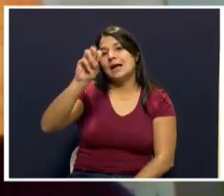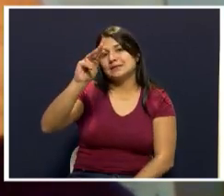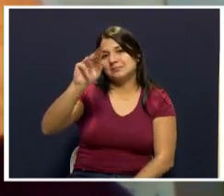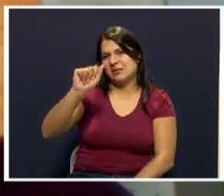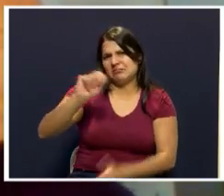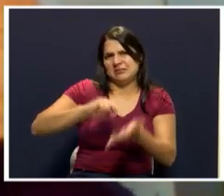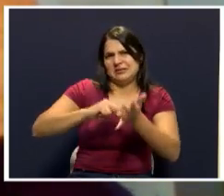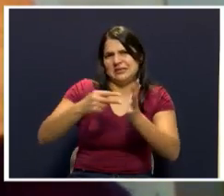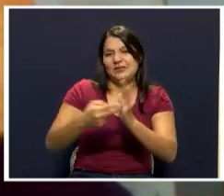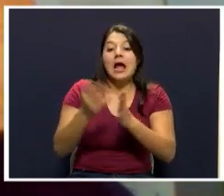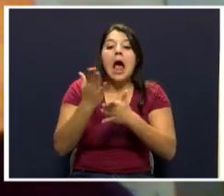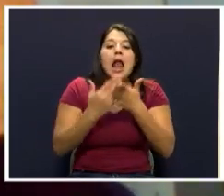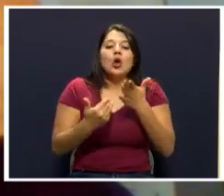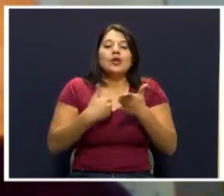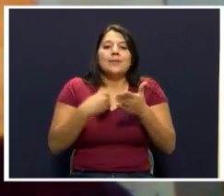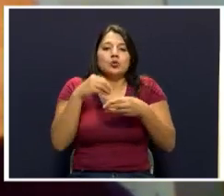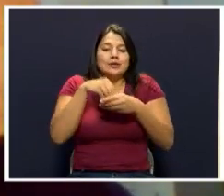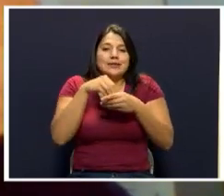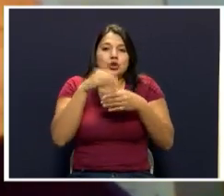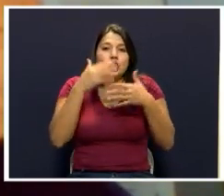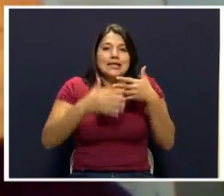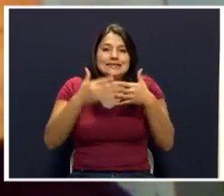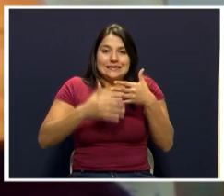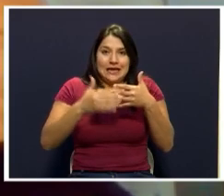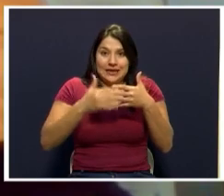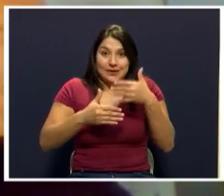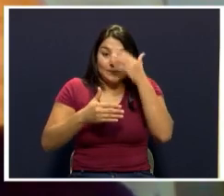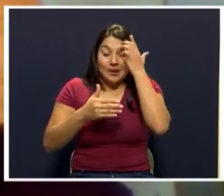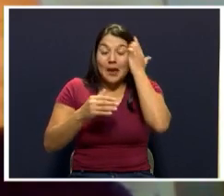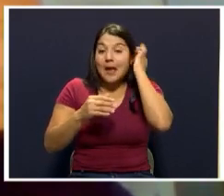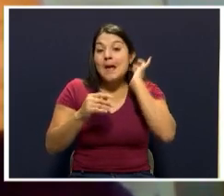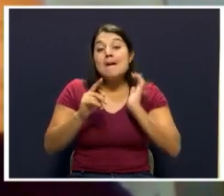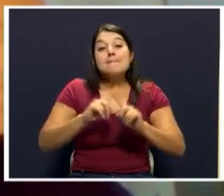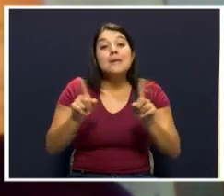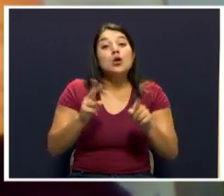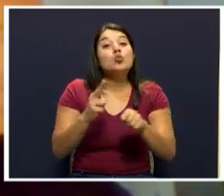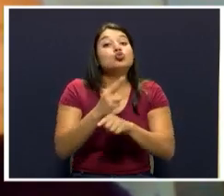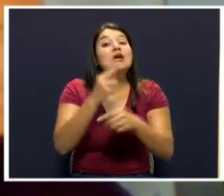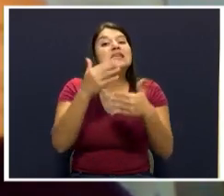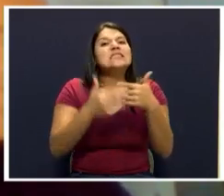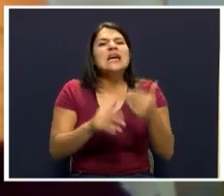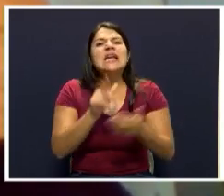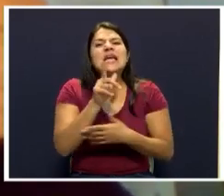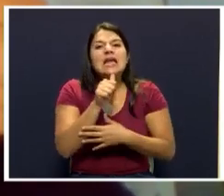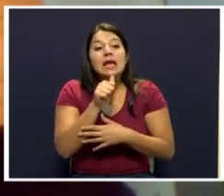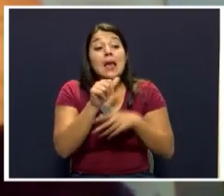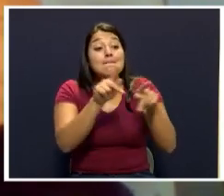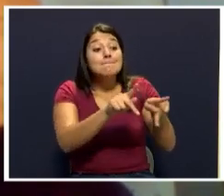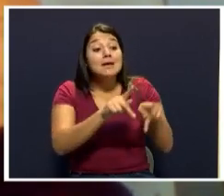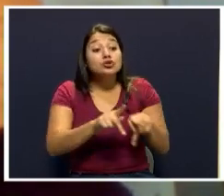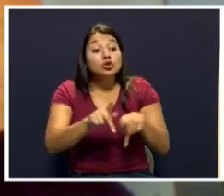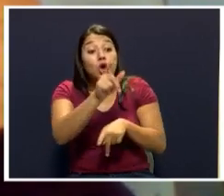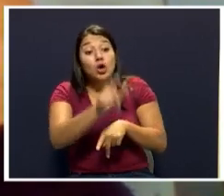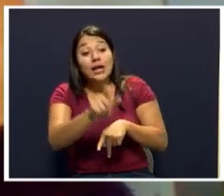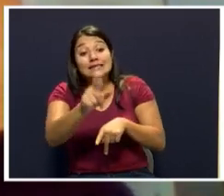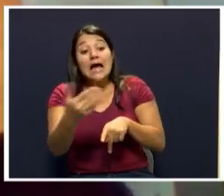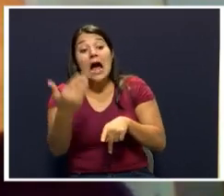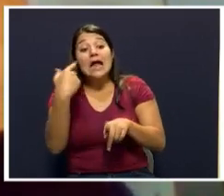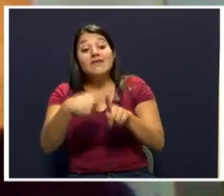personas convalecientes de esta enfermedad, es decir, personas que han tenido una infección por el coronavirus y se